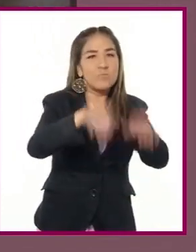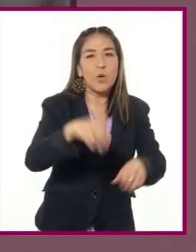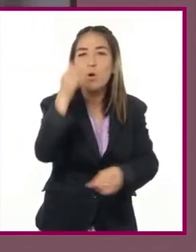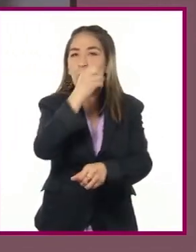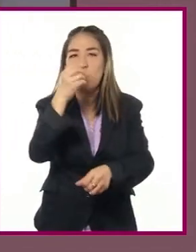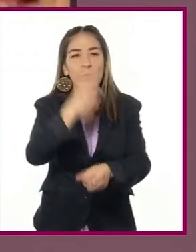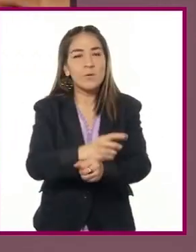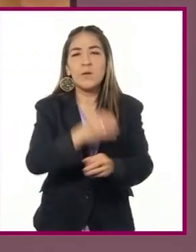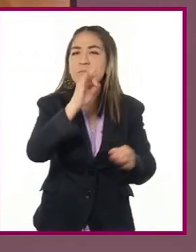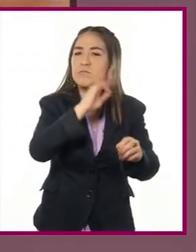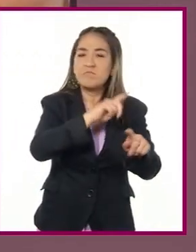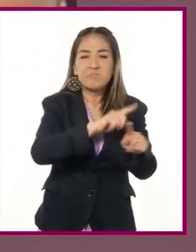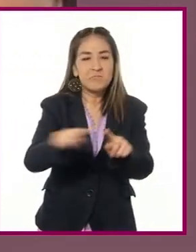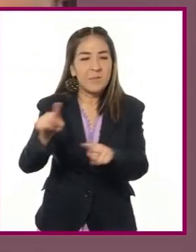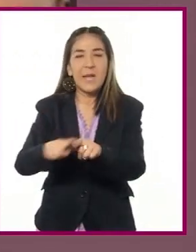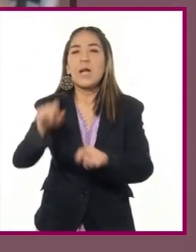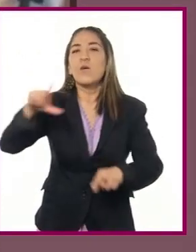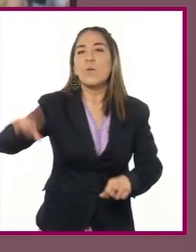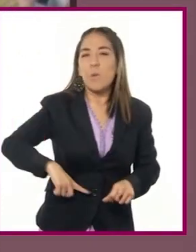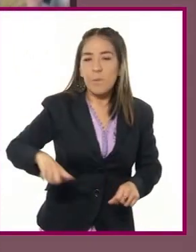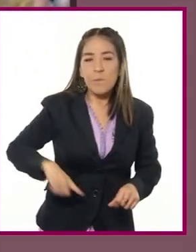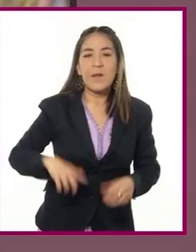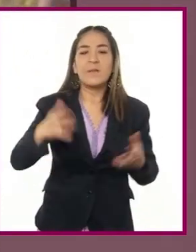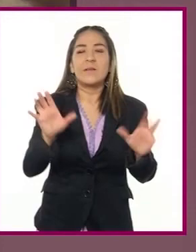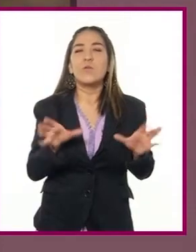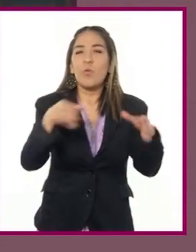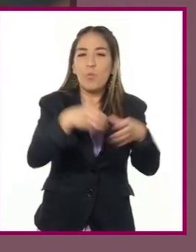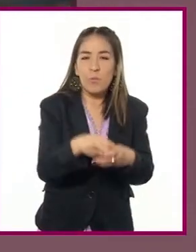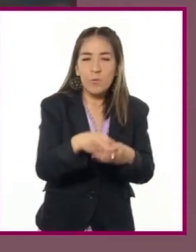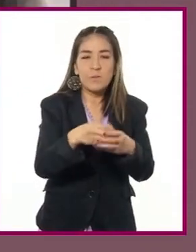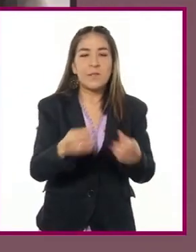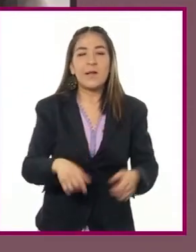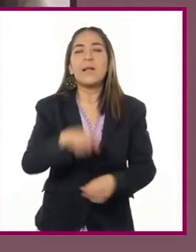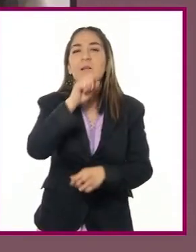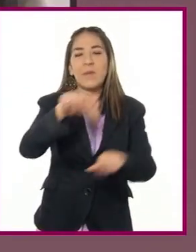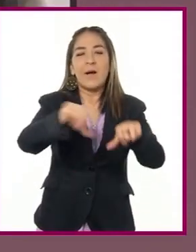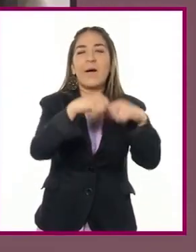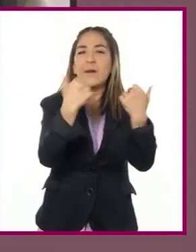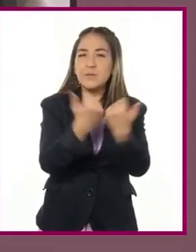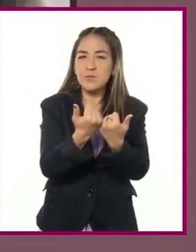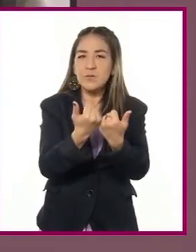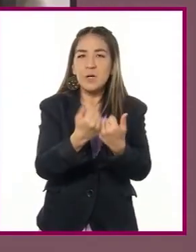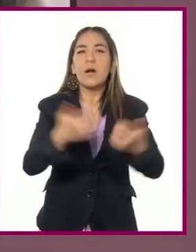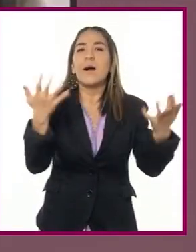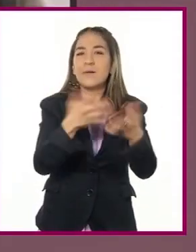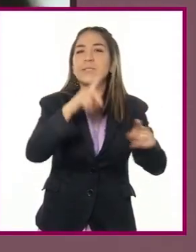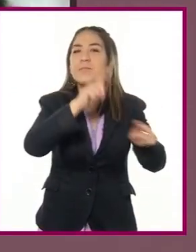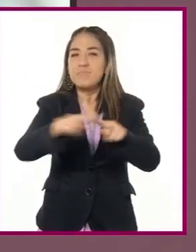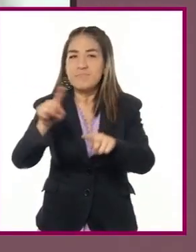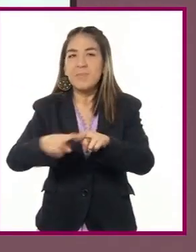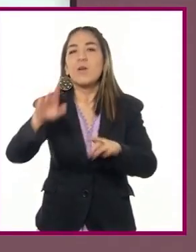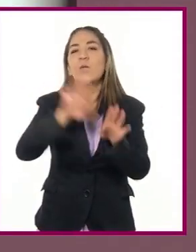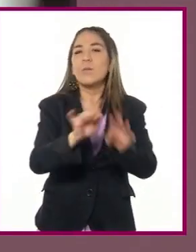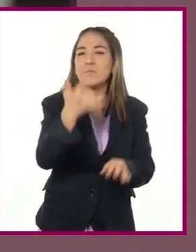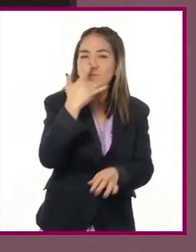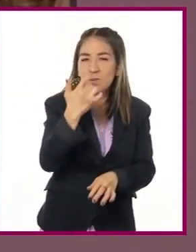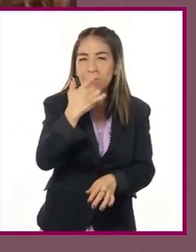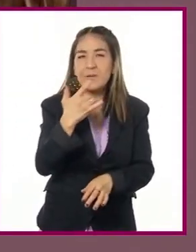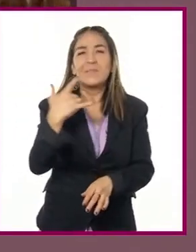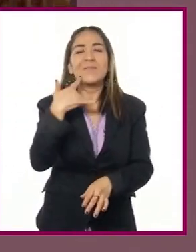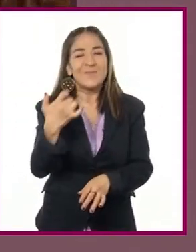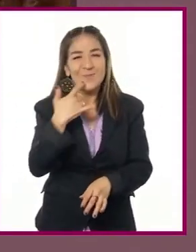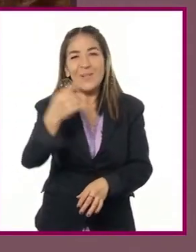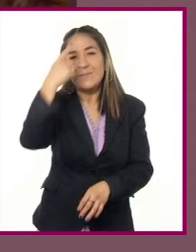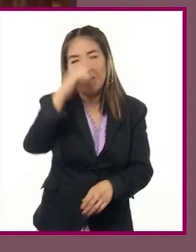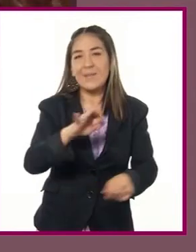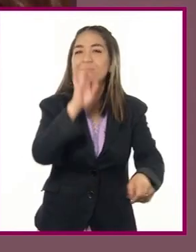de la vida. Los gobiernos, las comunidades y las asociaciones realizan múltiples esfuerzos en favor de las